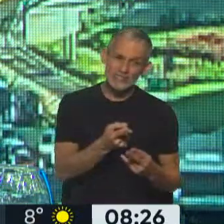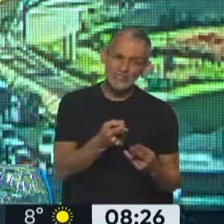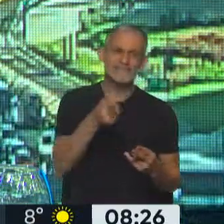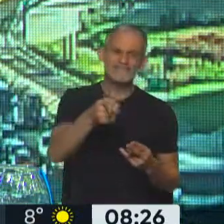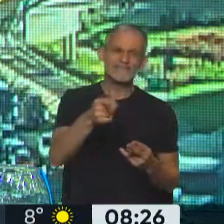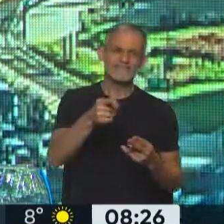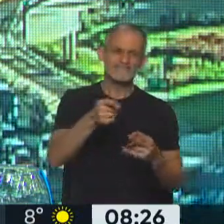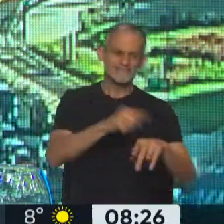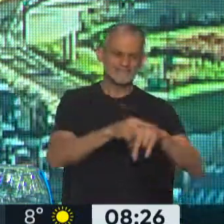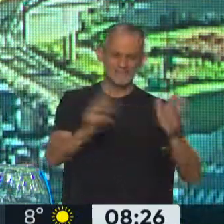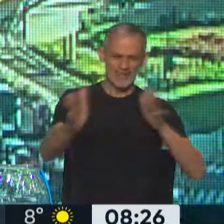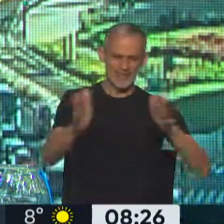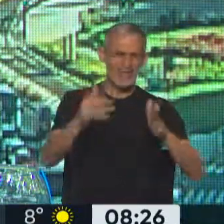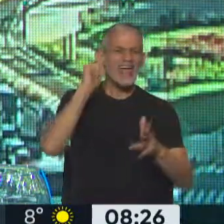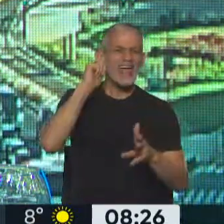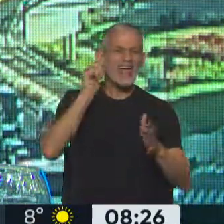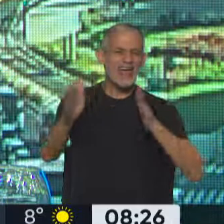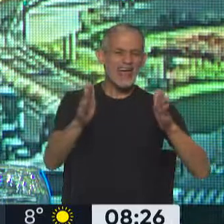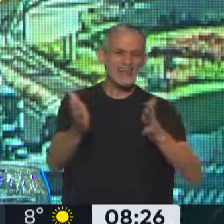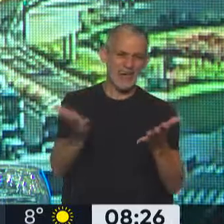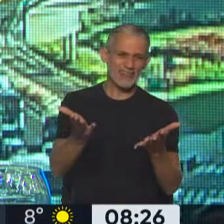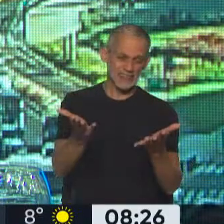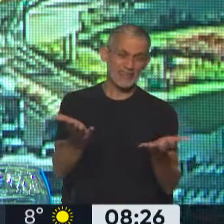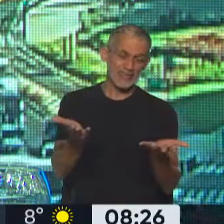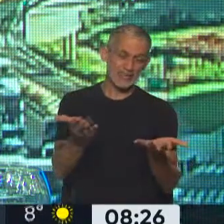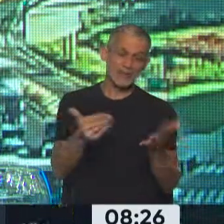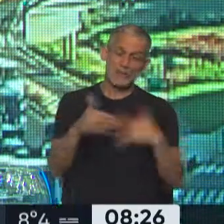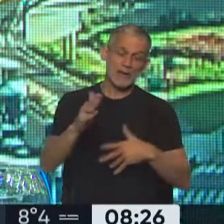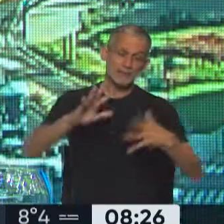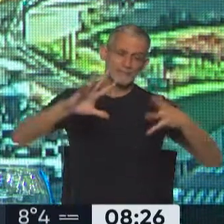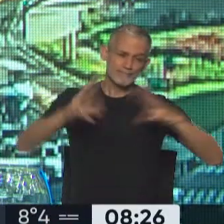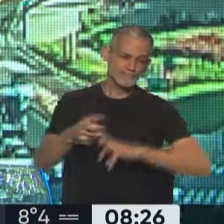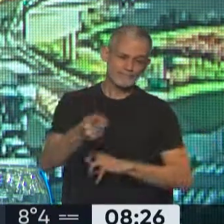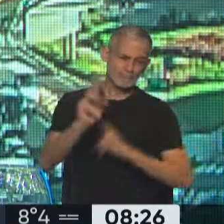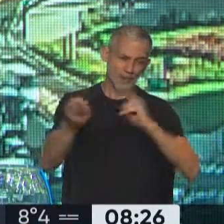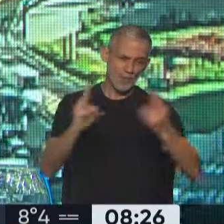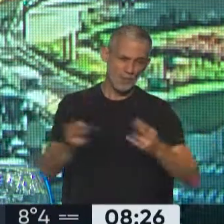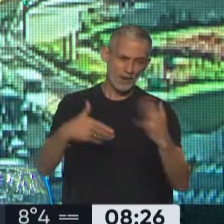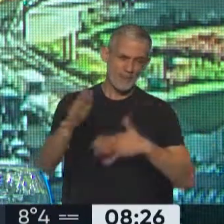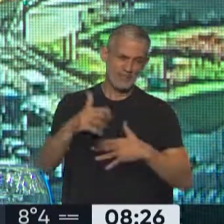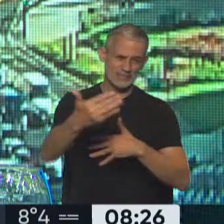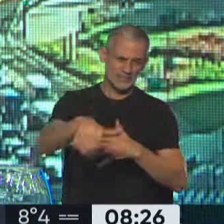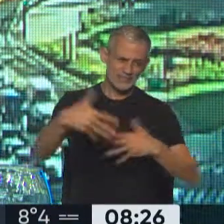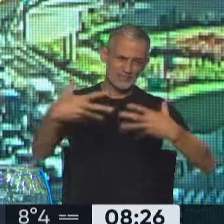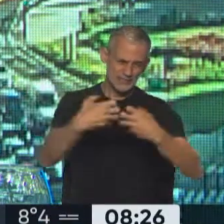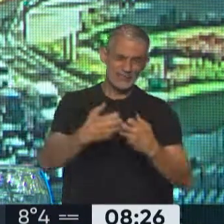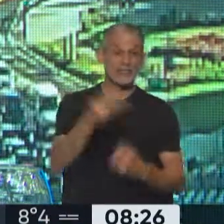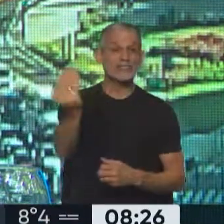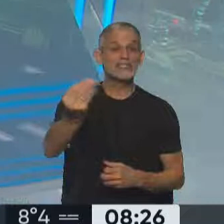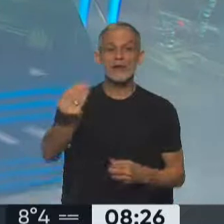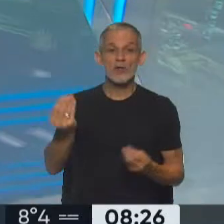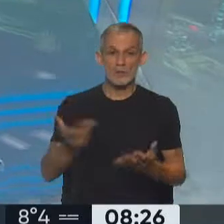en esa granja etaria que lamentablemente son los más perjudicados perdiendo la vida Carlos Diego que va a pasar este sábado